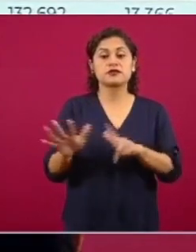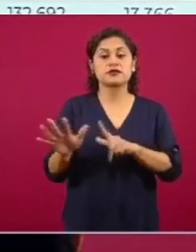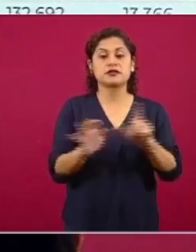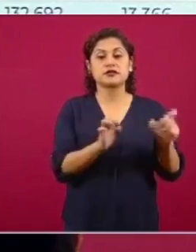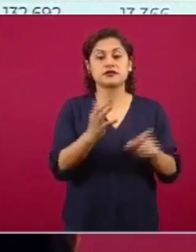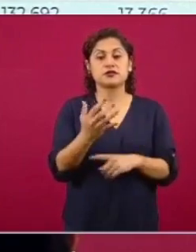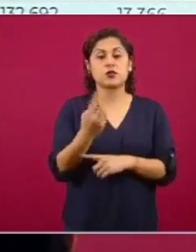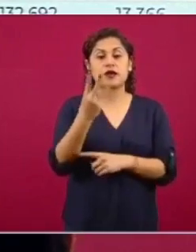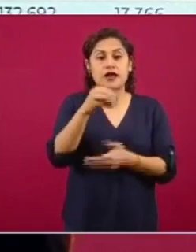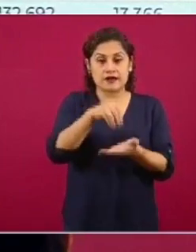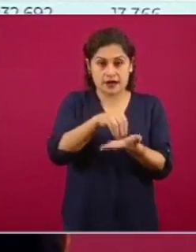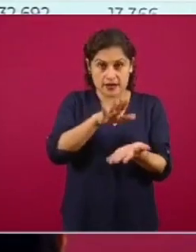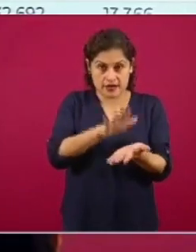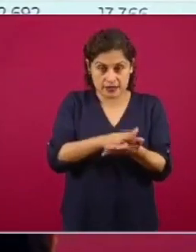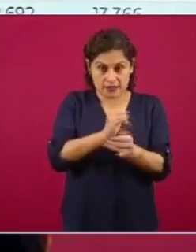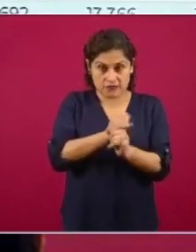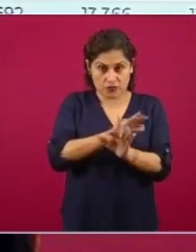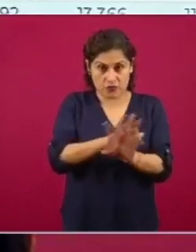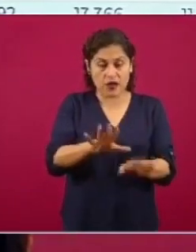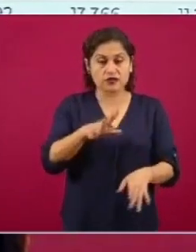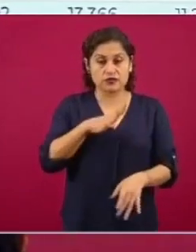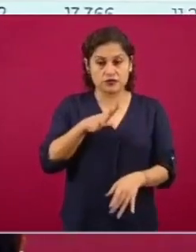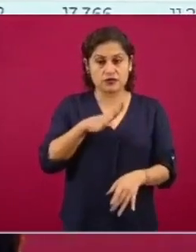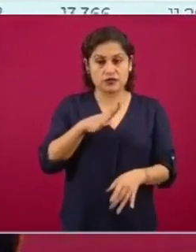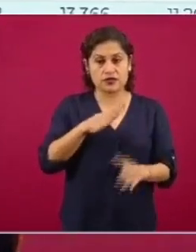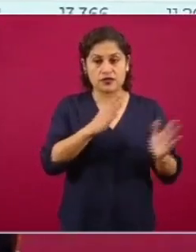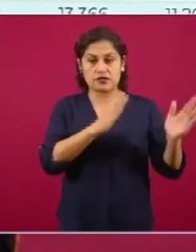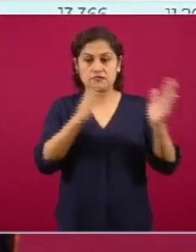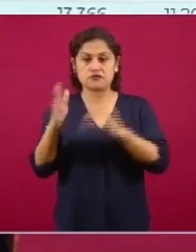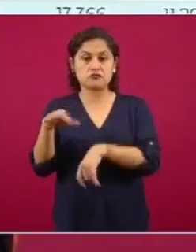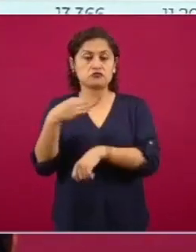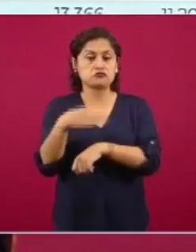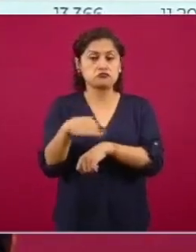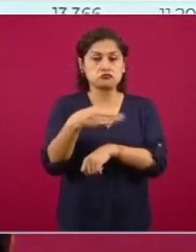145.753 en el sistema, en las ambulatorios,